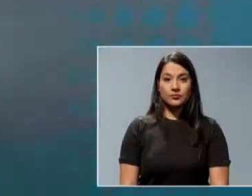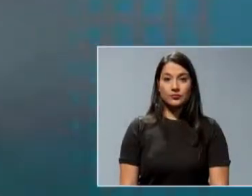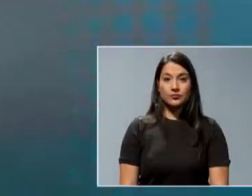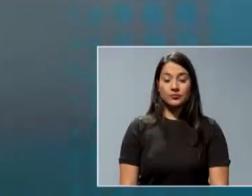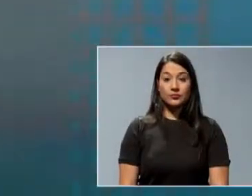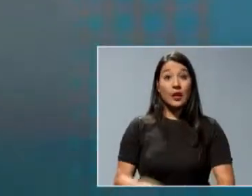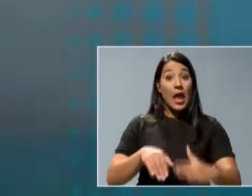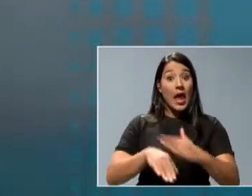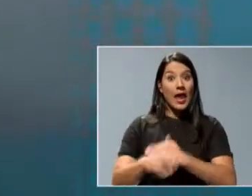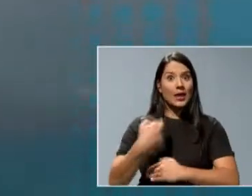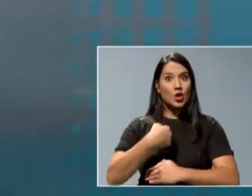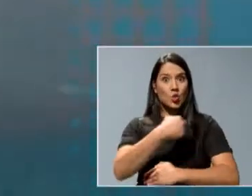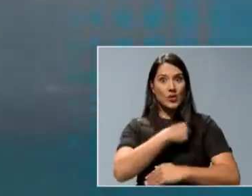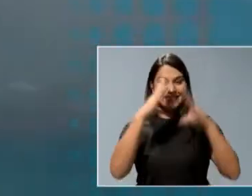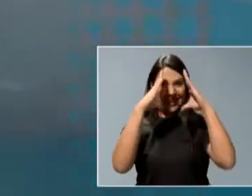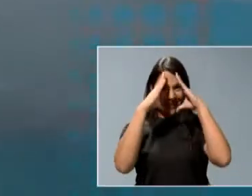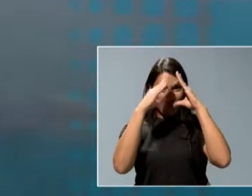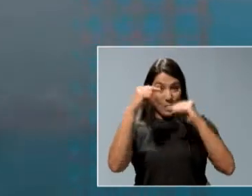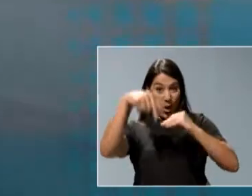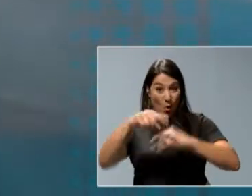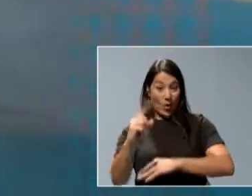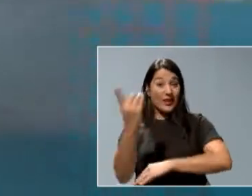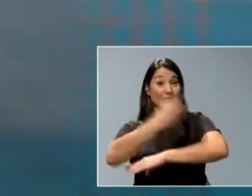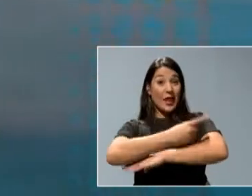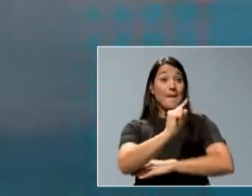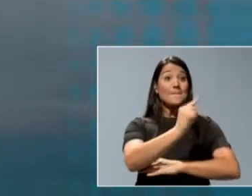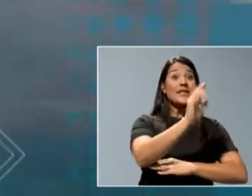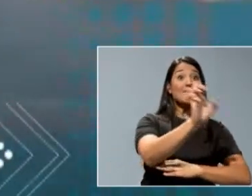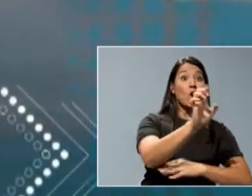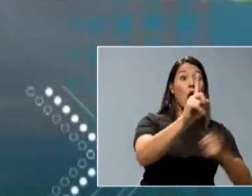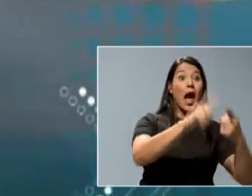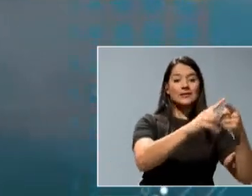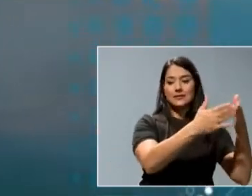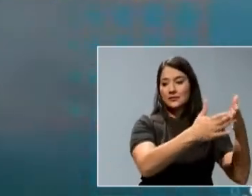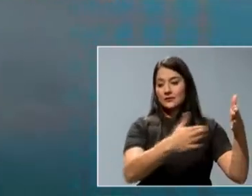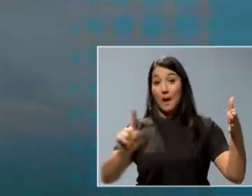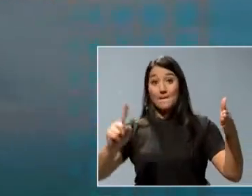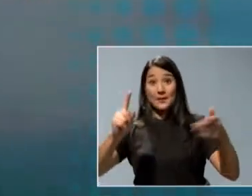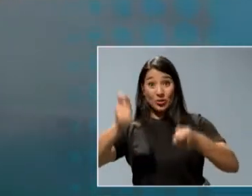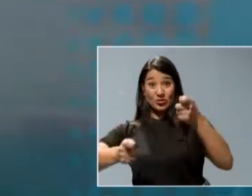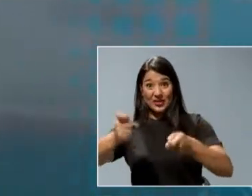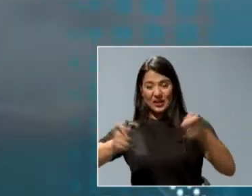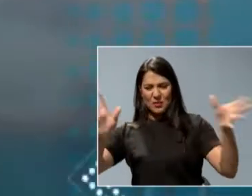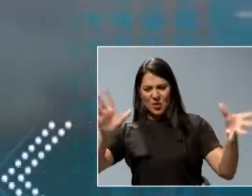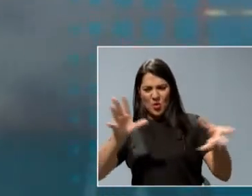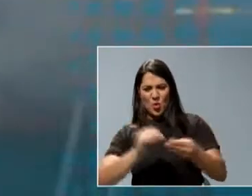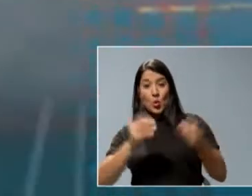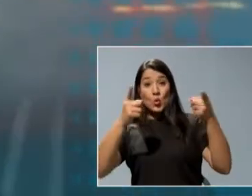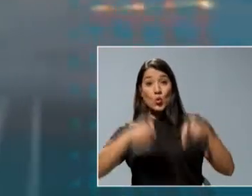En nuestro dato del día, entre el 1 de enero y el 1 de septiembre de este año han ocurrido